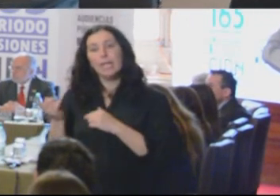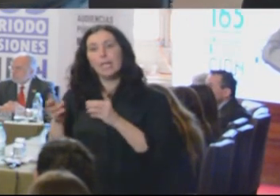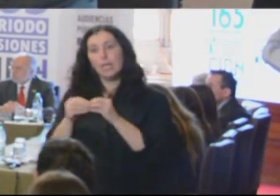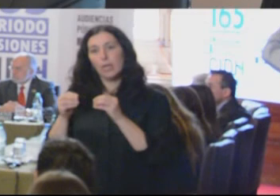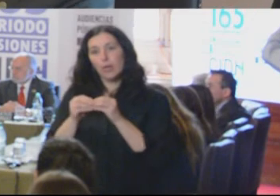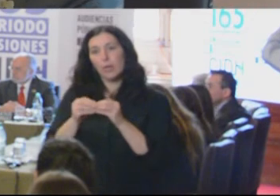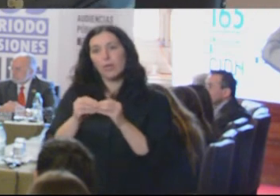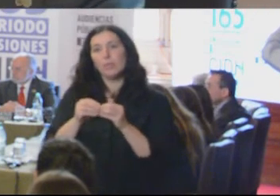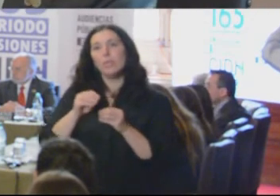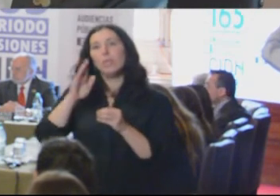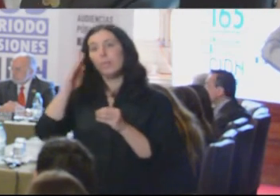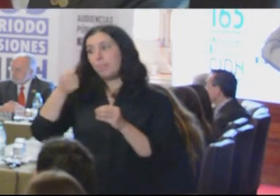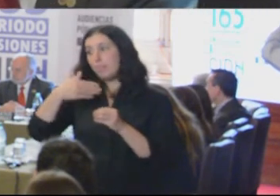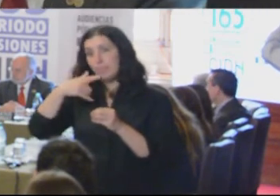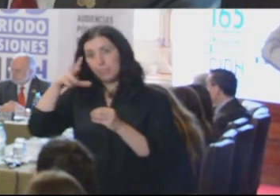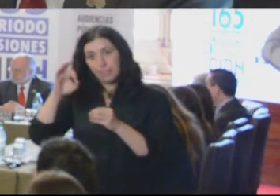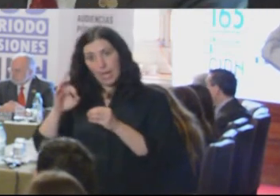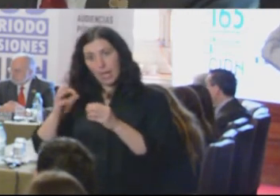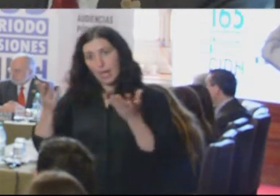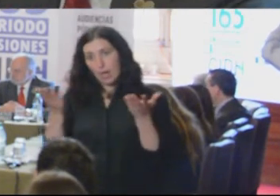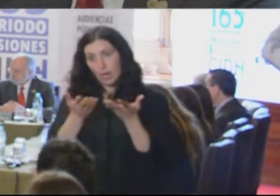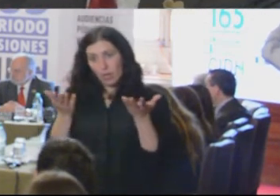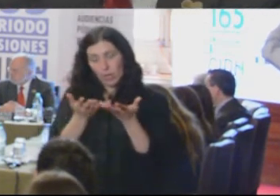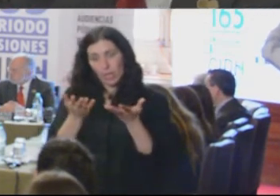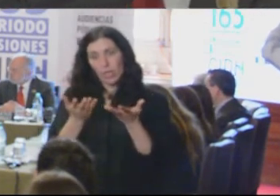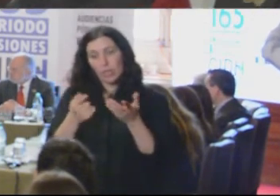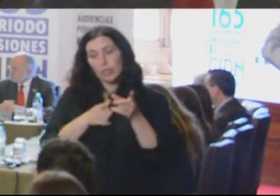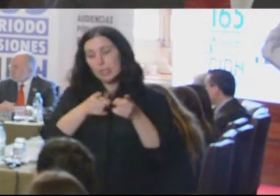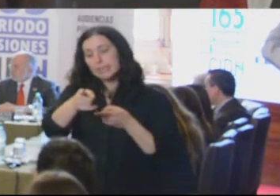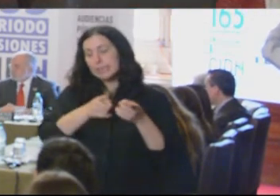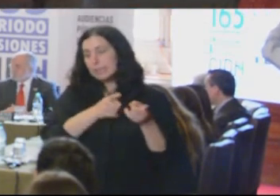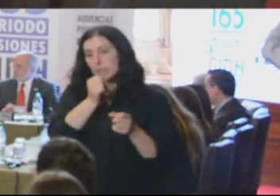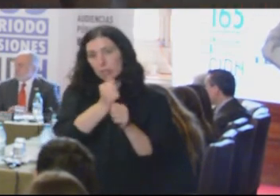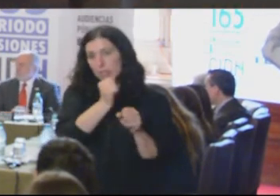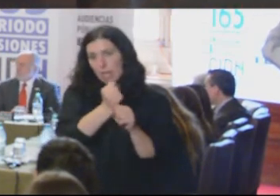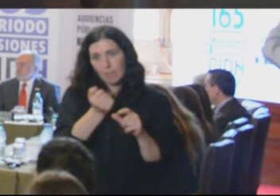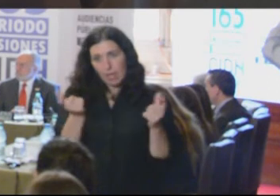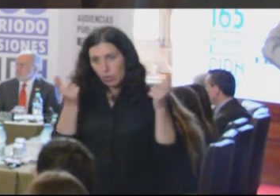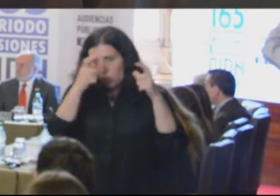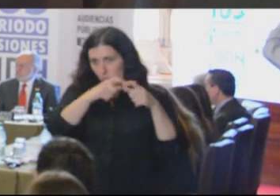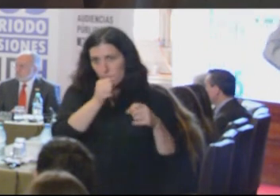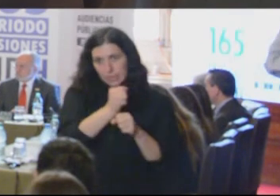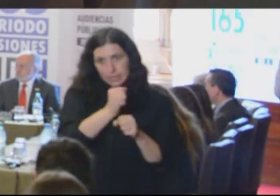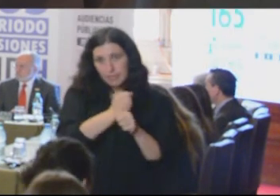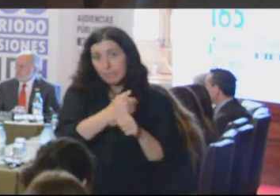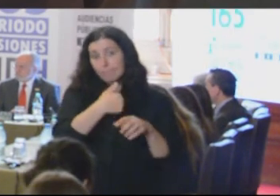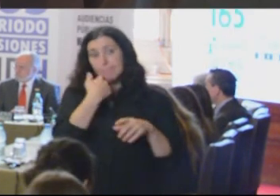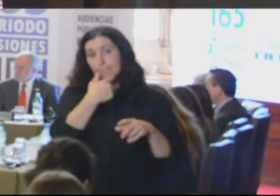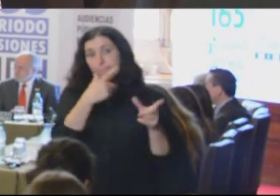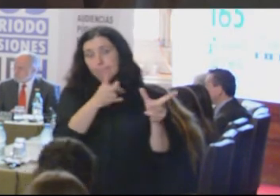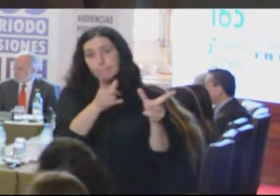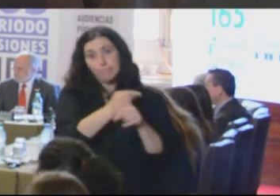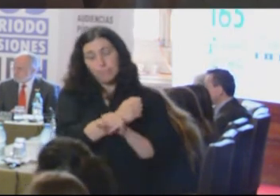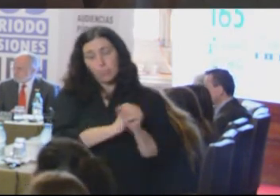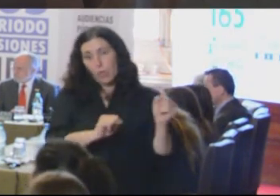en una gestión de trabajo de de reunión de trabajo que no ha concluido y por